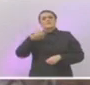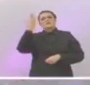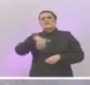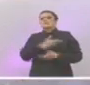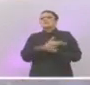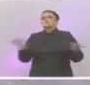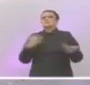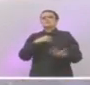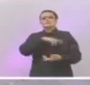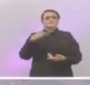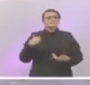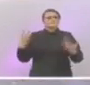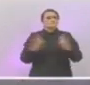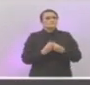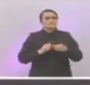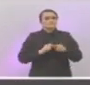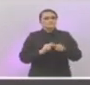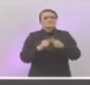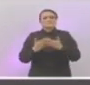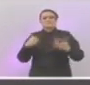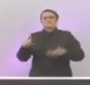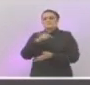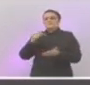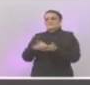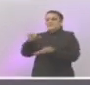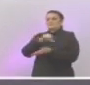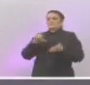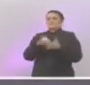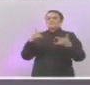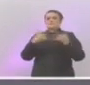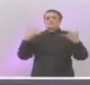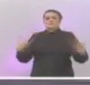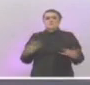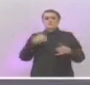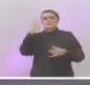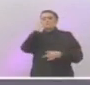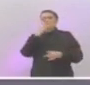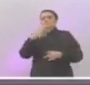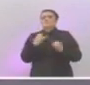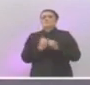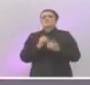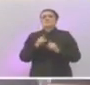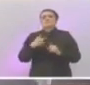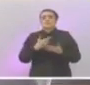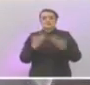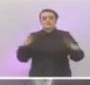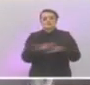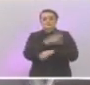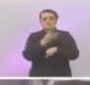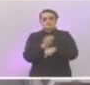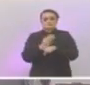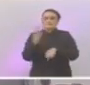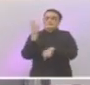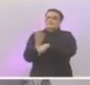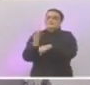saben, hemos continuado también el embellecimiento de nuestro centro histórico y en particular también la rehabilitación de la